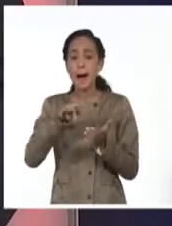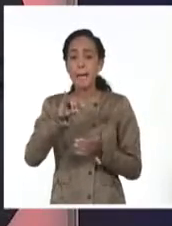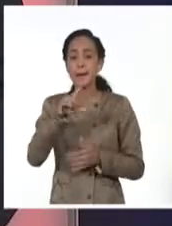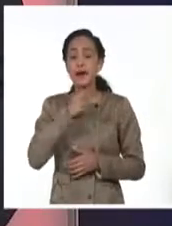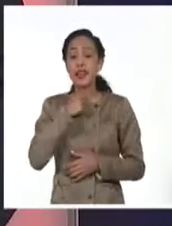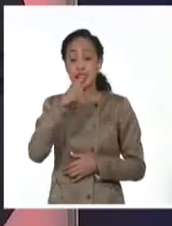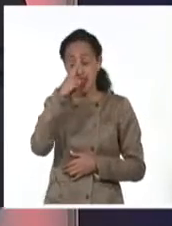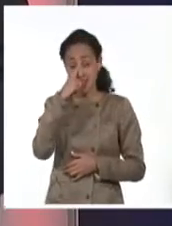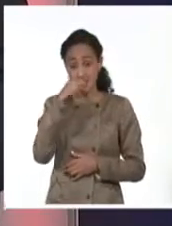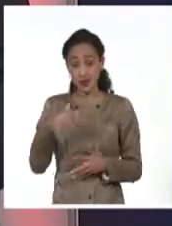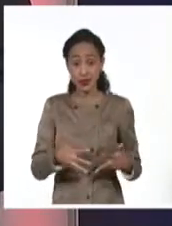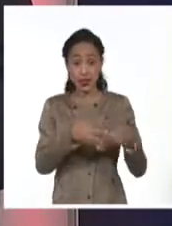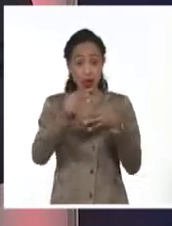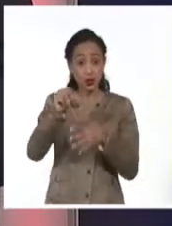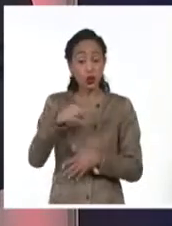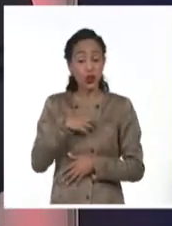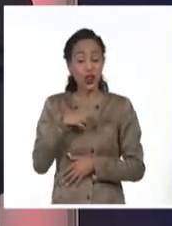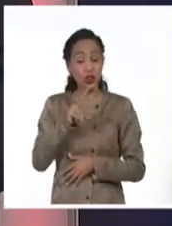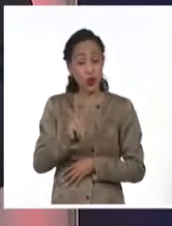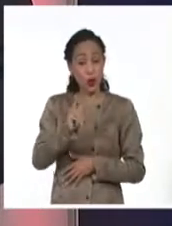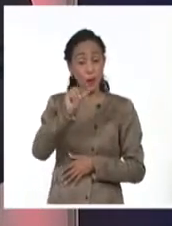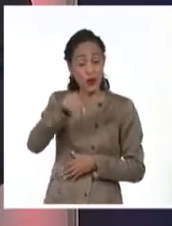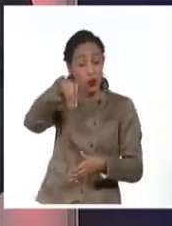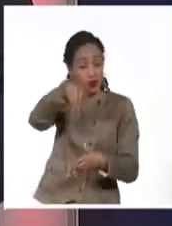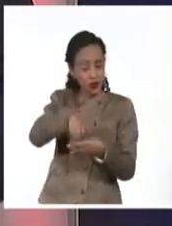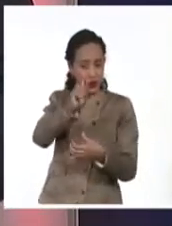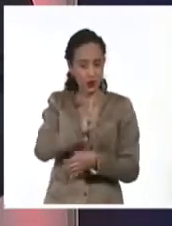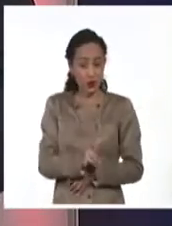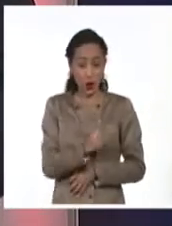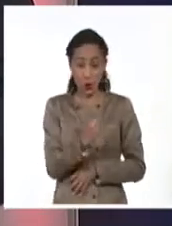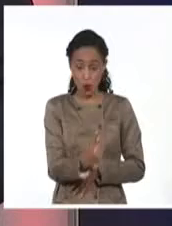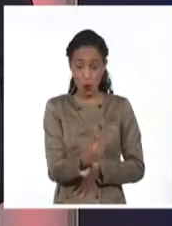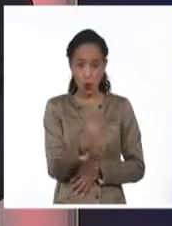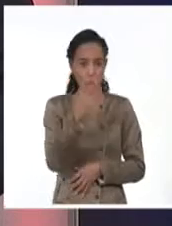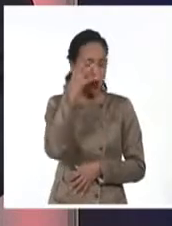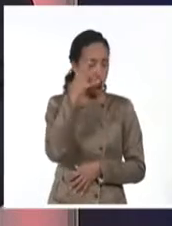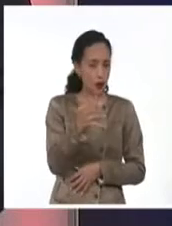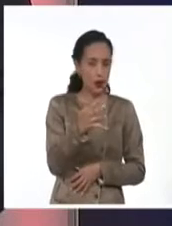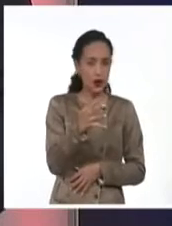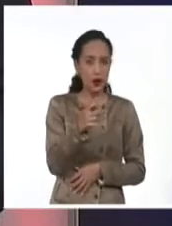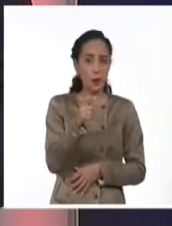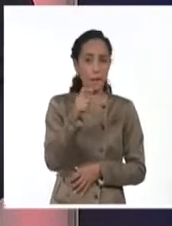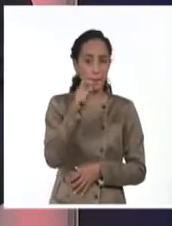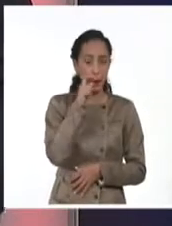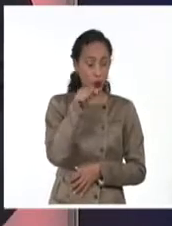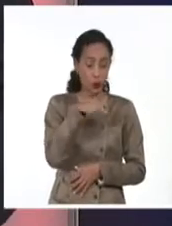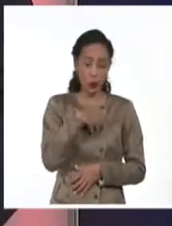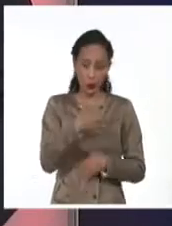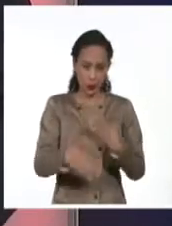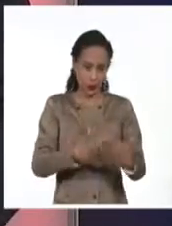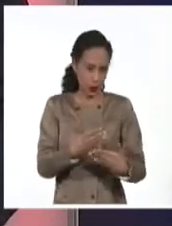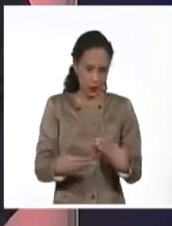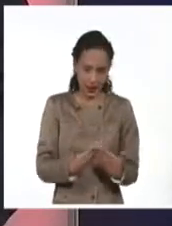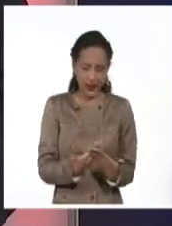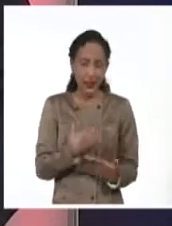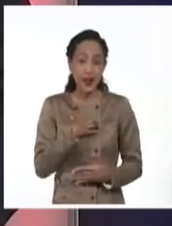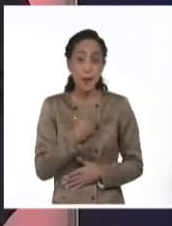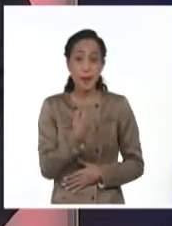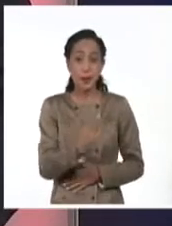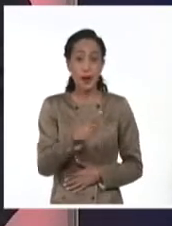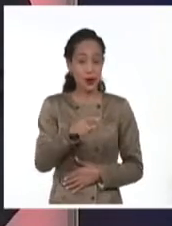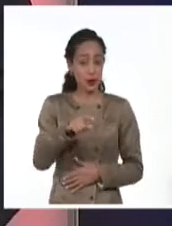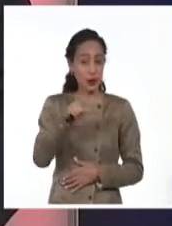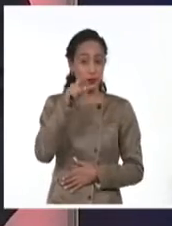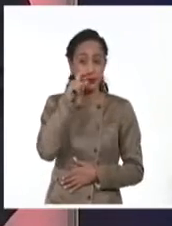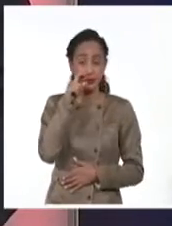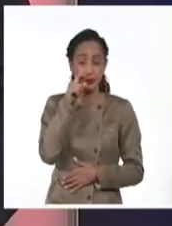ese país sudamericano. Por un lado, el gobierno de Maduro, el único, el legítimo, el que alza el teléfono en